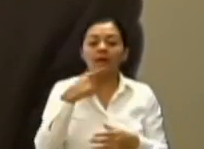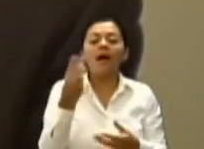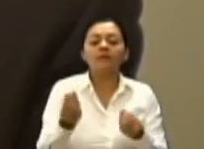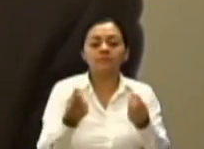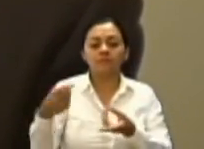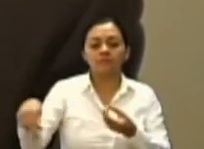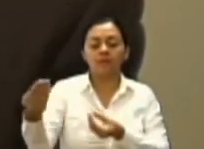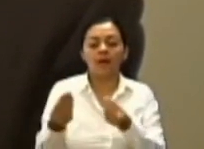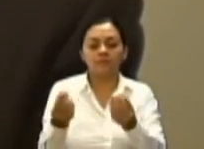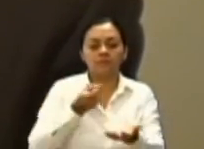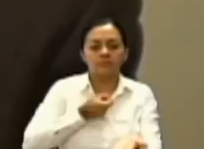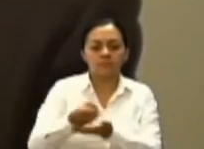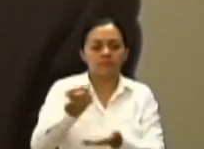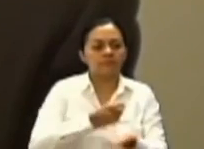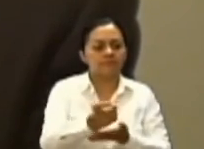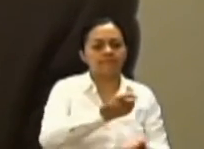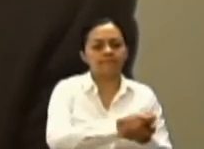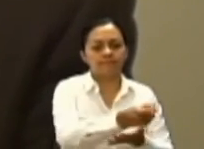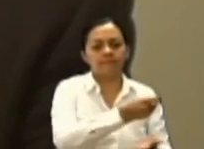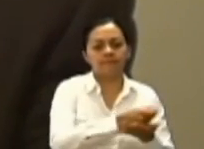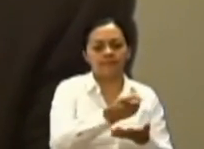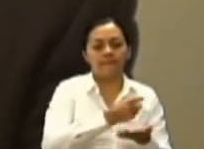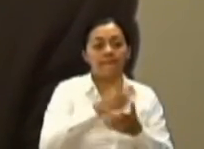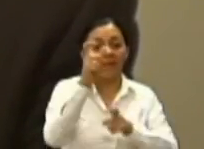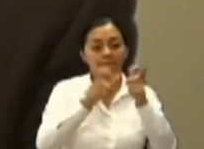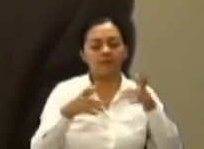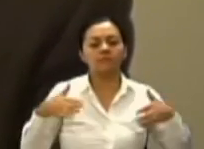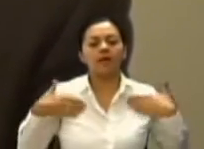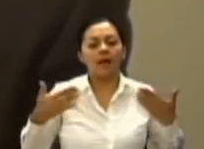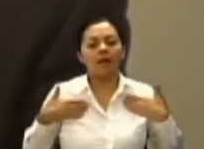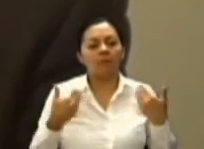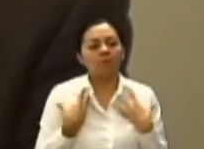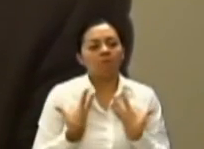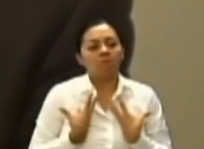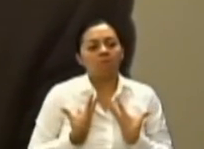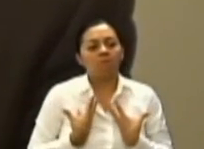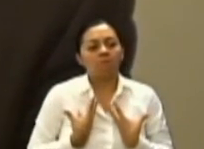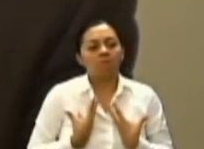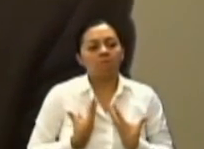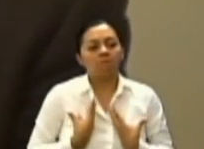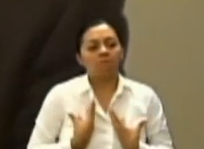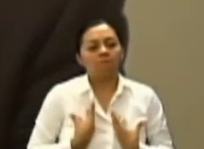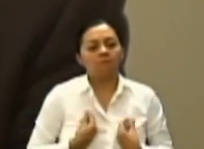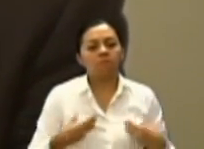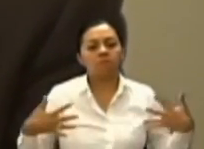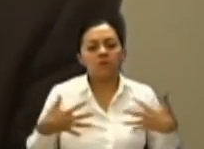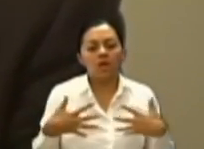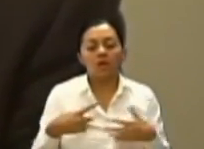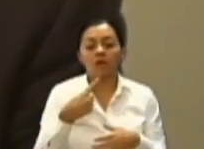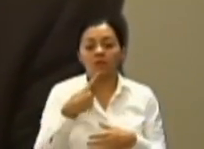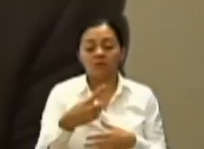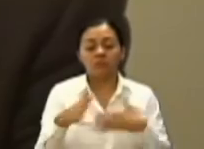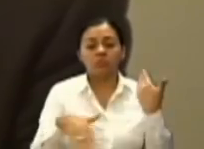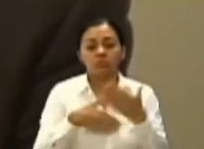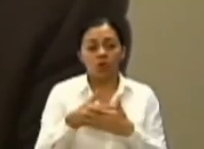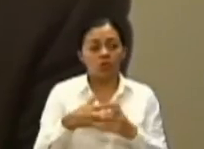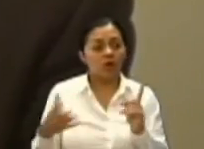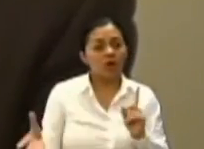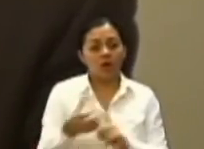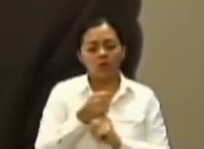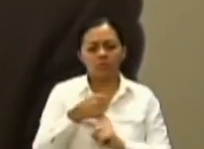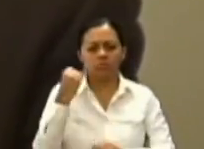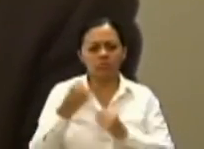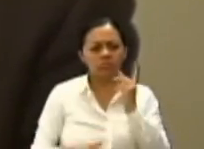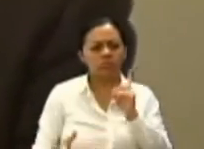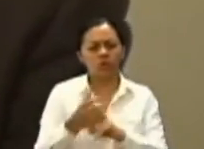hacer tratar de quitarle la alegría a la gente e infundirle miedo para que diga al final cansada bueno